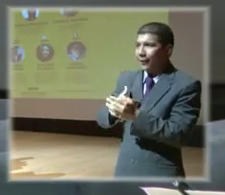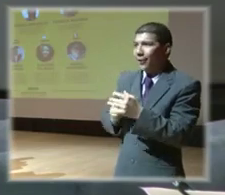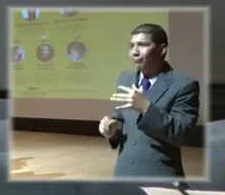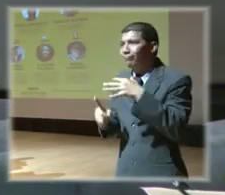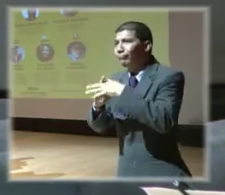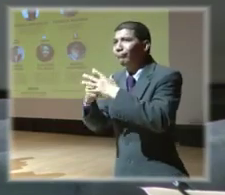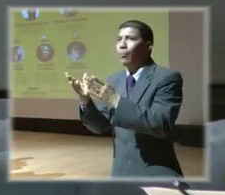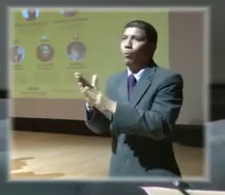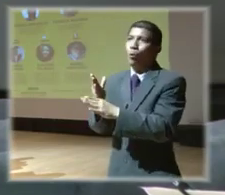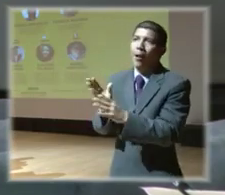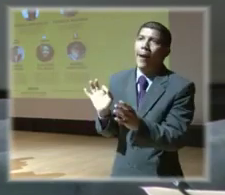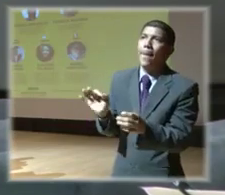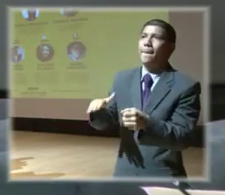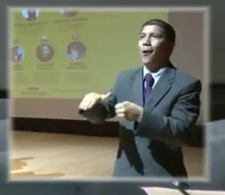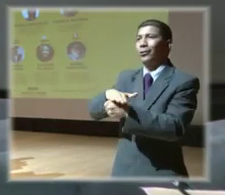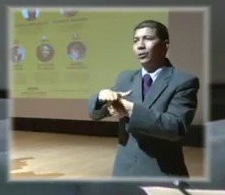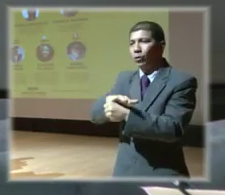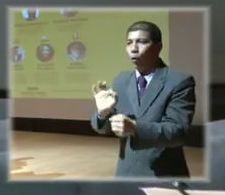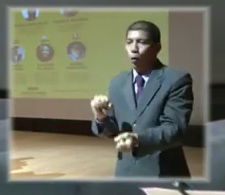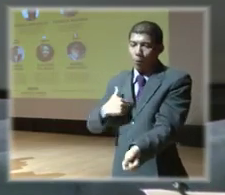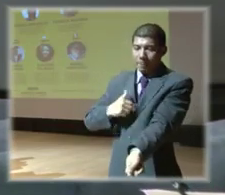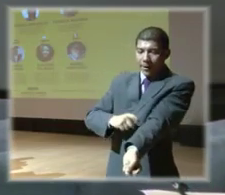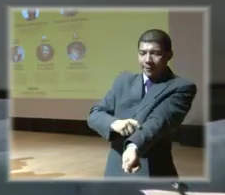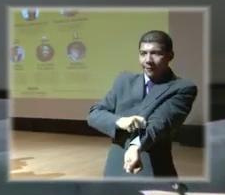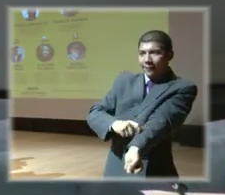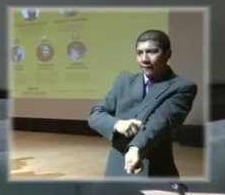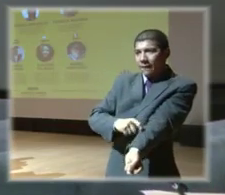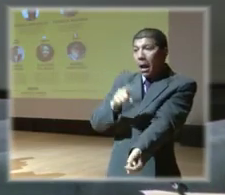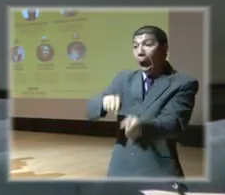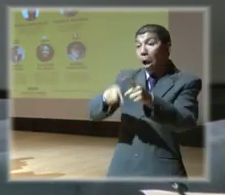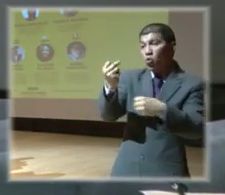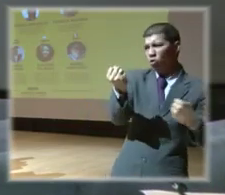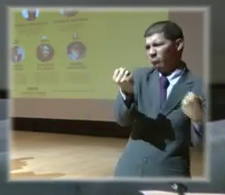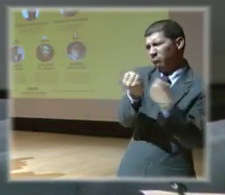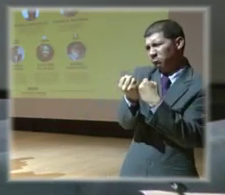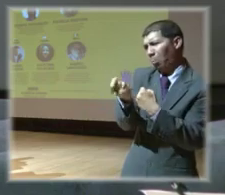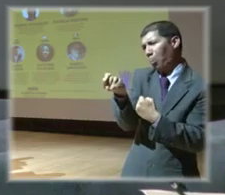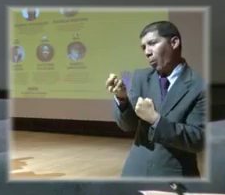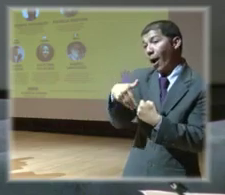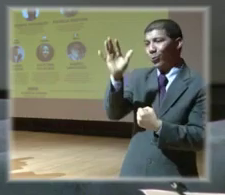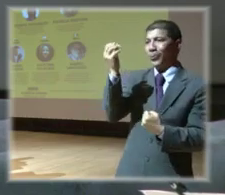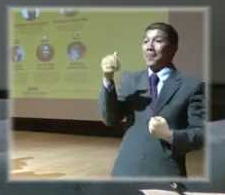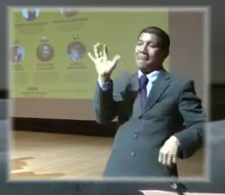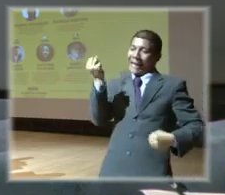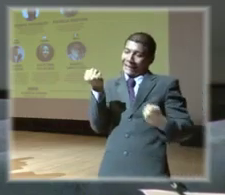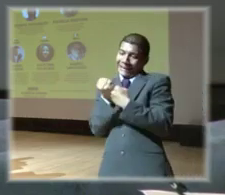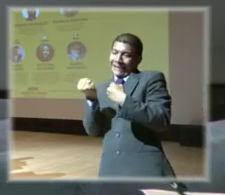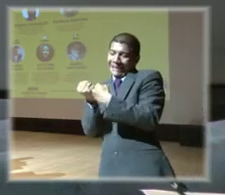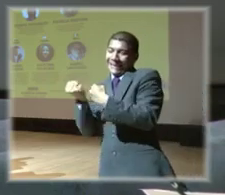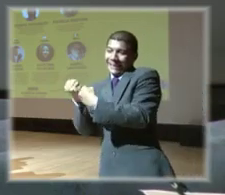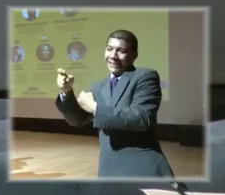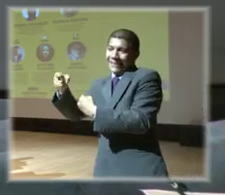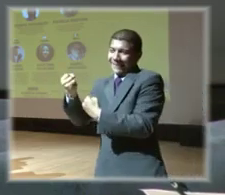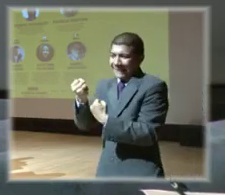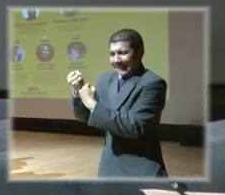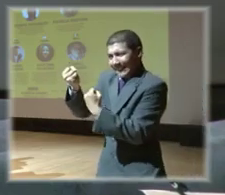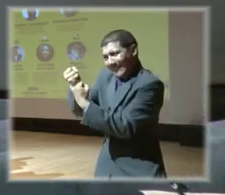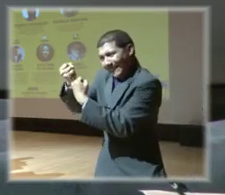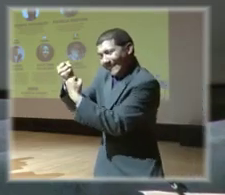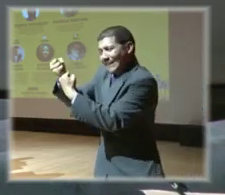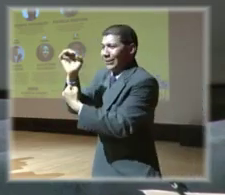limitaciones. Bueno, la convención viene a universalizar eso y a formalizarlo de alguna manera o a intentar que se formalice de alguna manera.